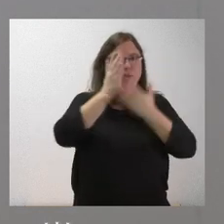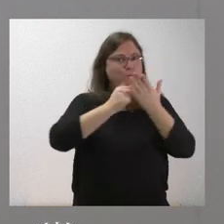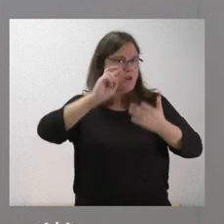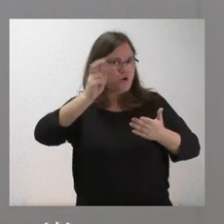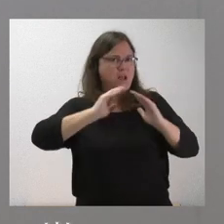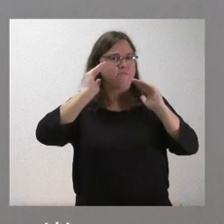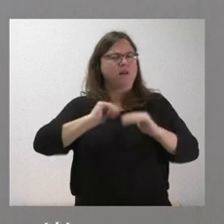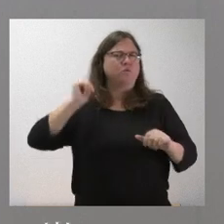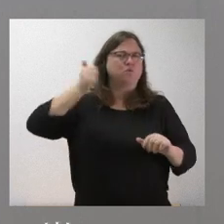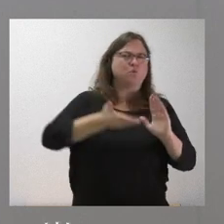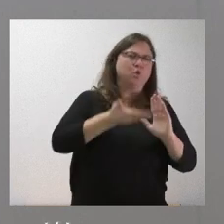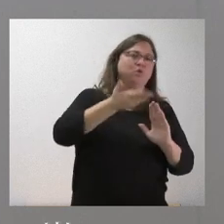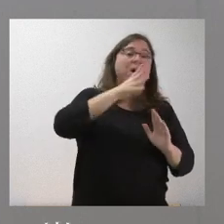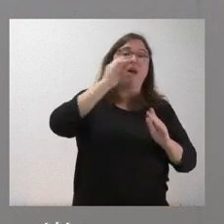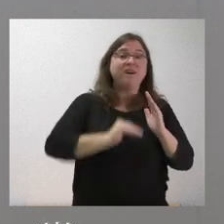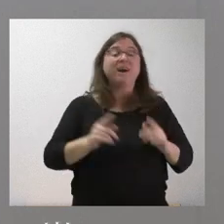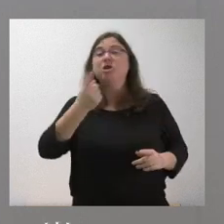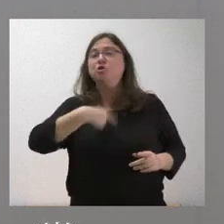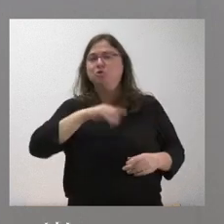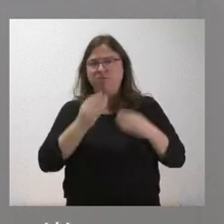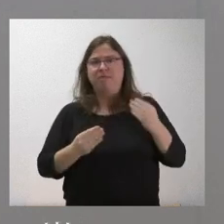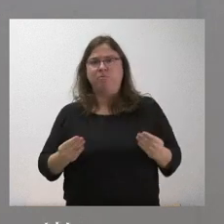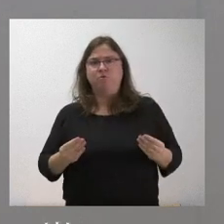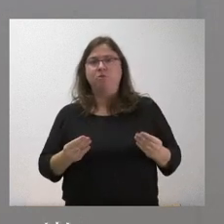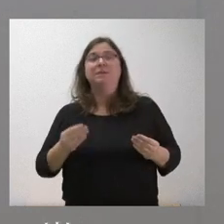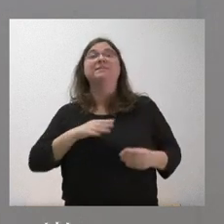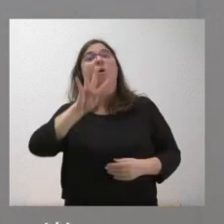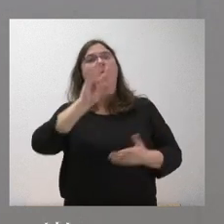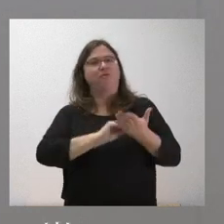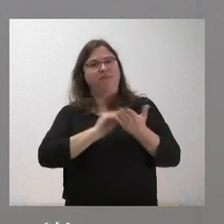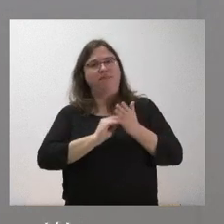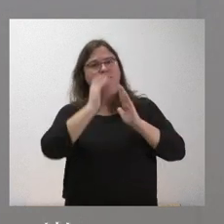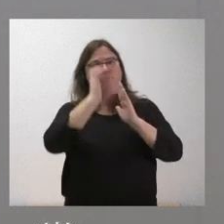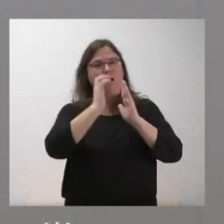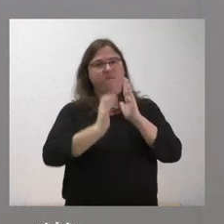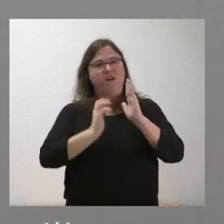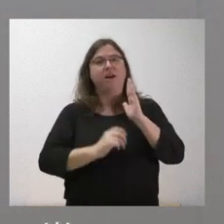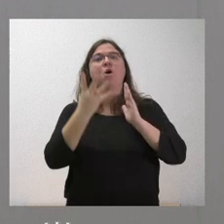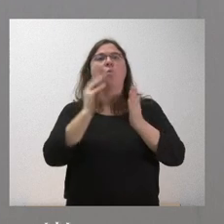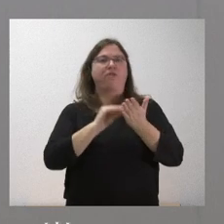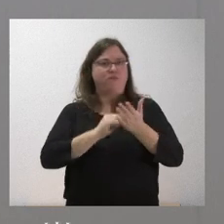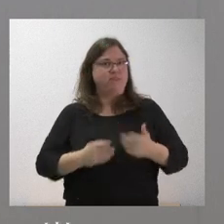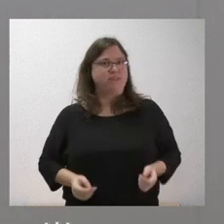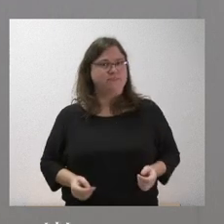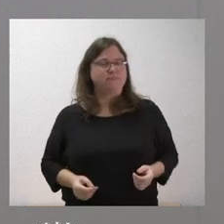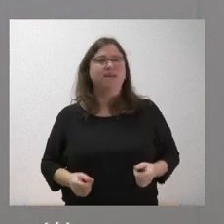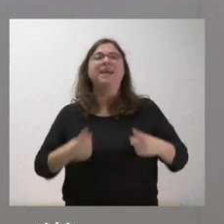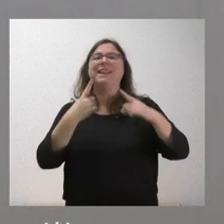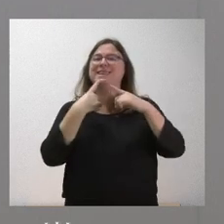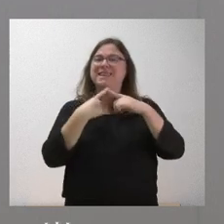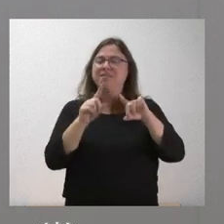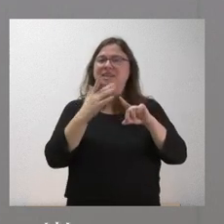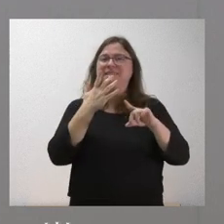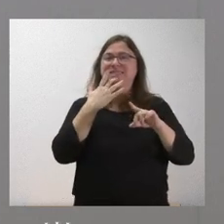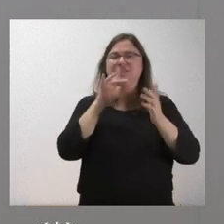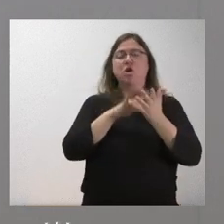después de muchos años de subidas nosotros qué es lo que estamos haciendo es la cuarta bajada de impuestos Esto es algo muy distinto porque no es lo mismo llegar